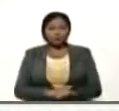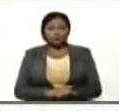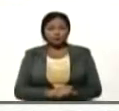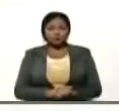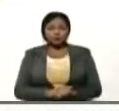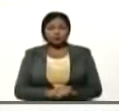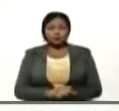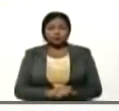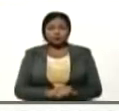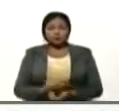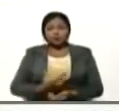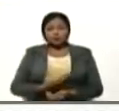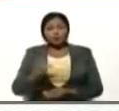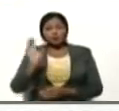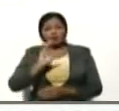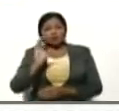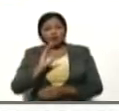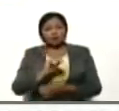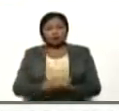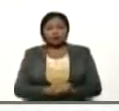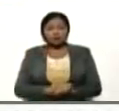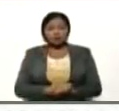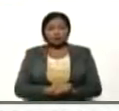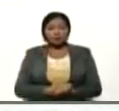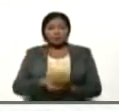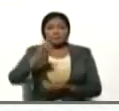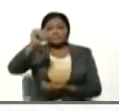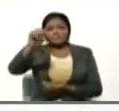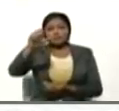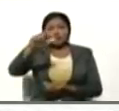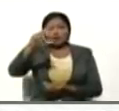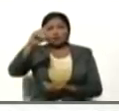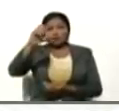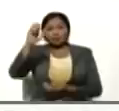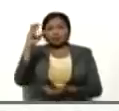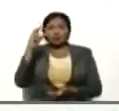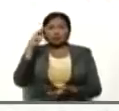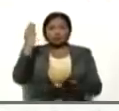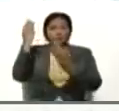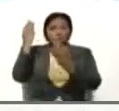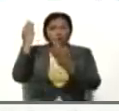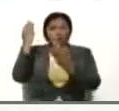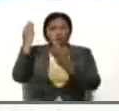Para la alcaldía de Caracas, Carmen Meléndez, aquí presente.